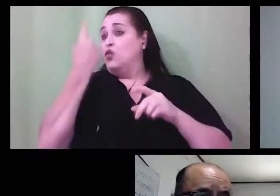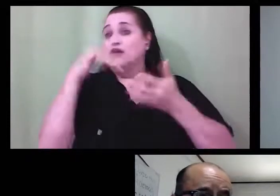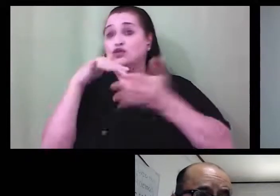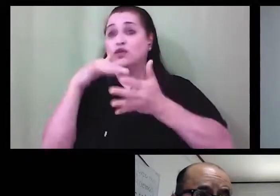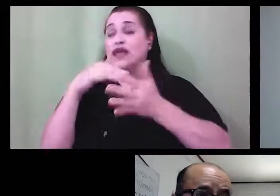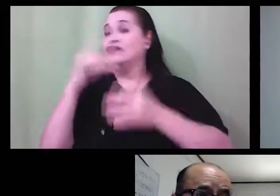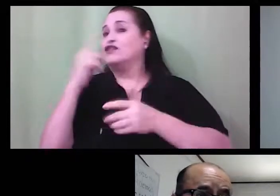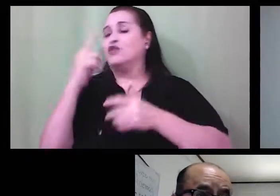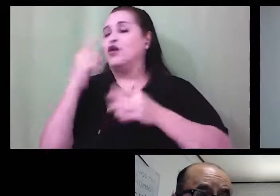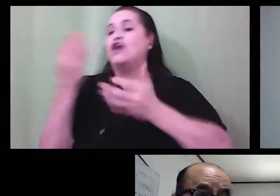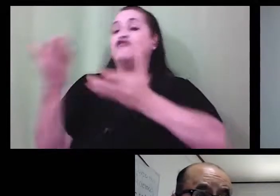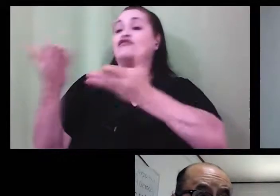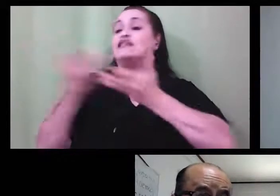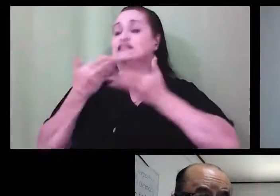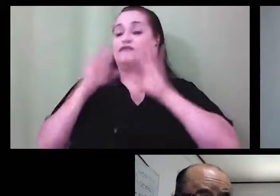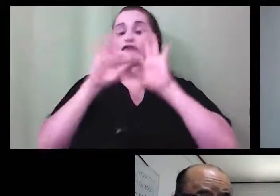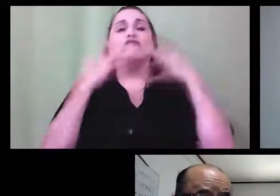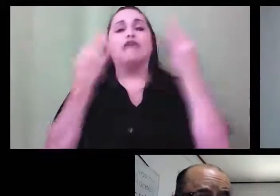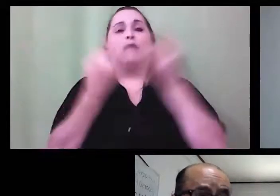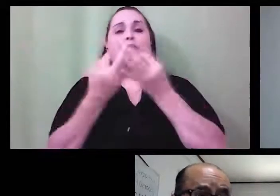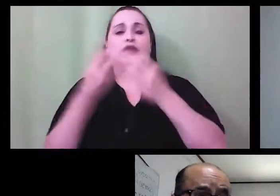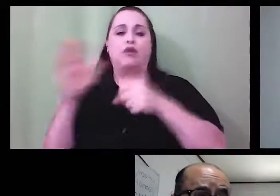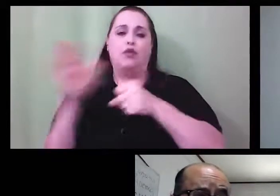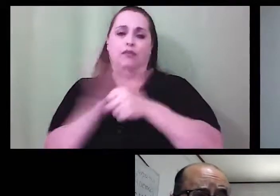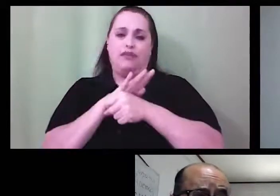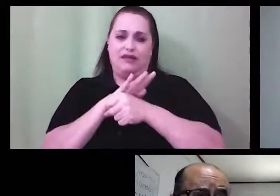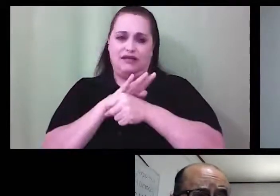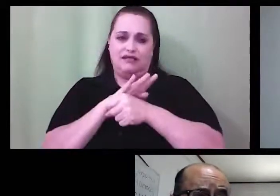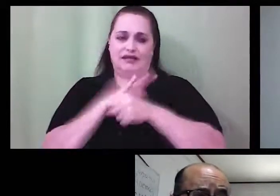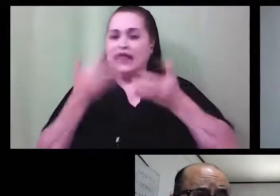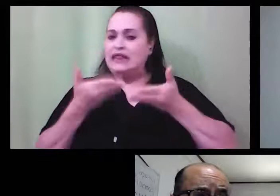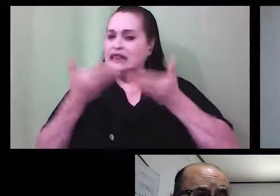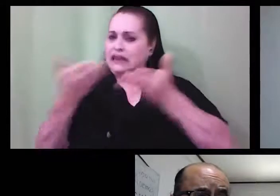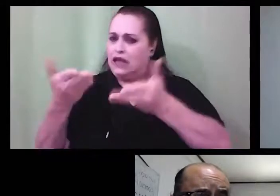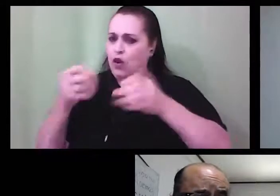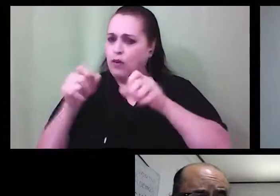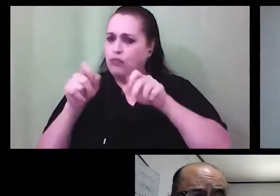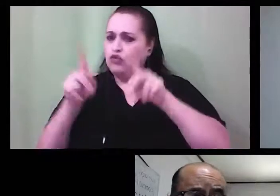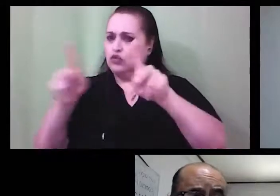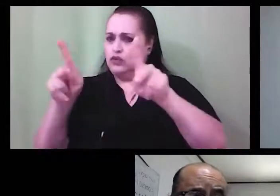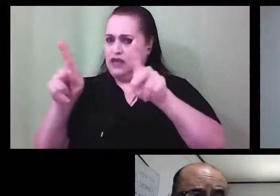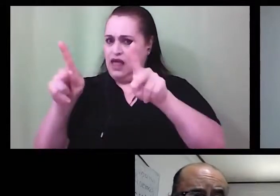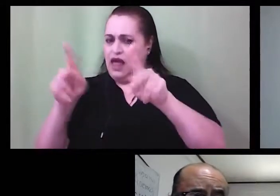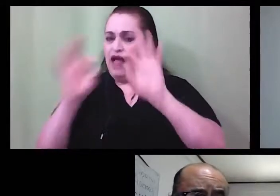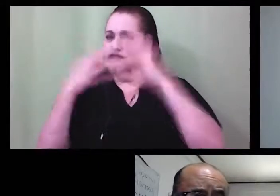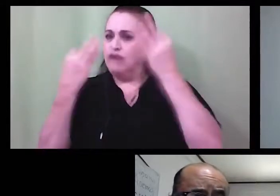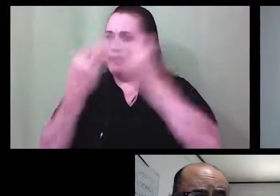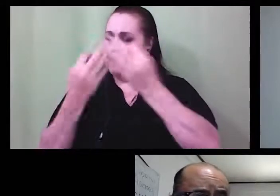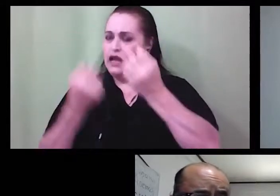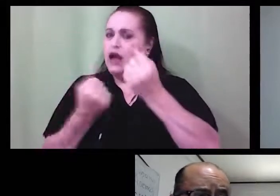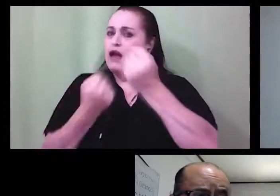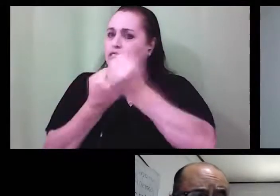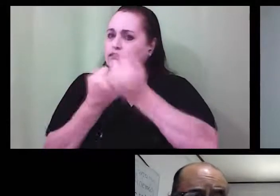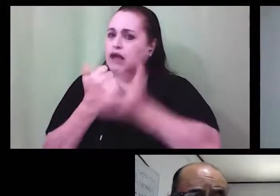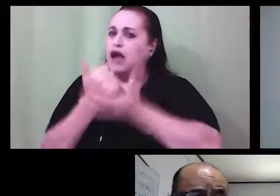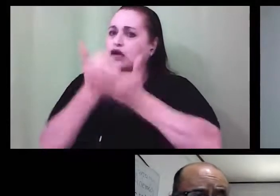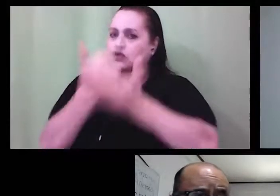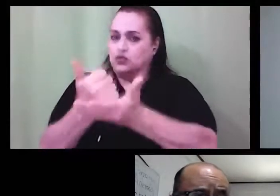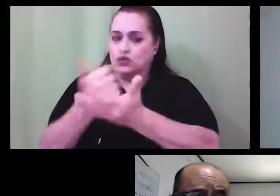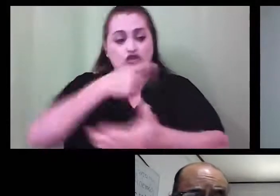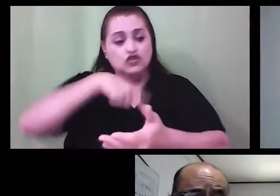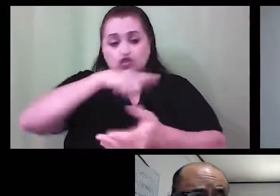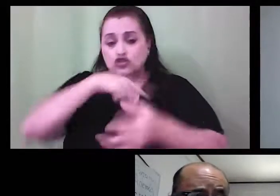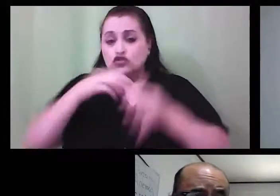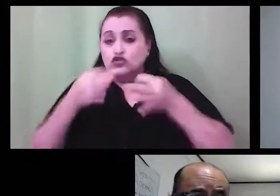están recibiendo una familia completa, que le den la oportunidad a la familia que ayude. Nosotros al menos hemos tratado